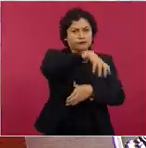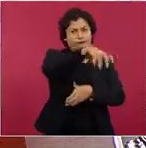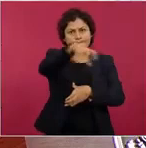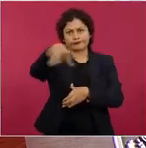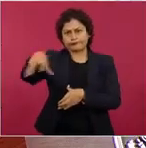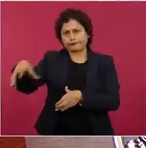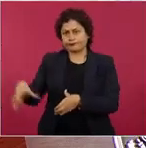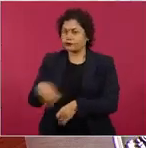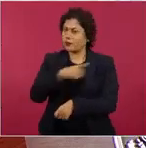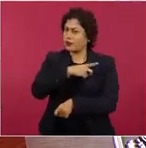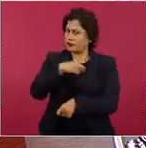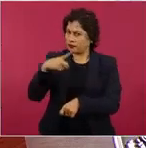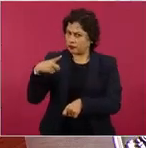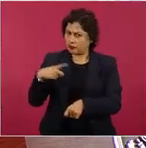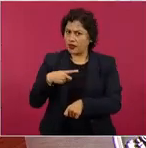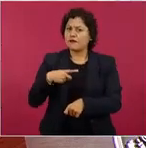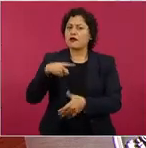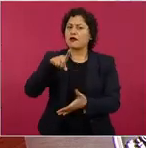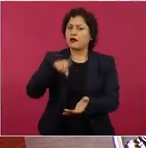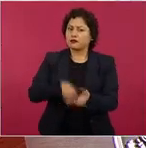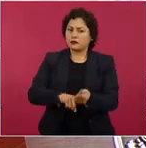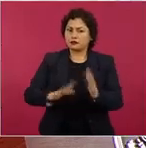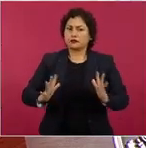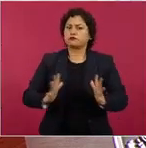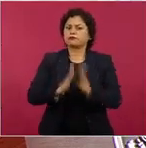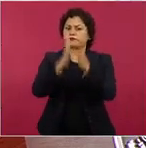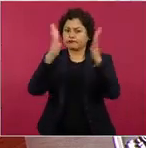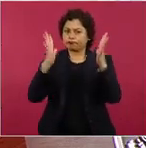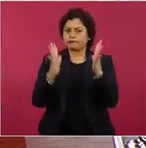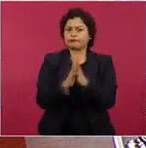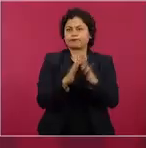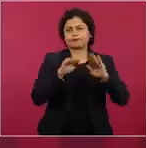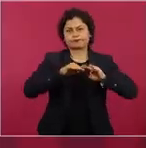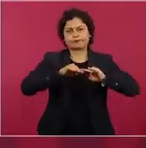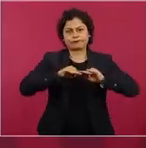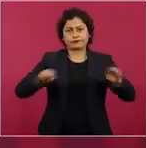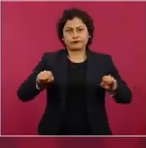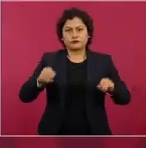por entero la vida pública del país. Son procesos.